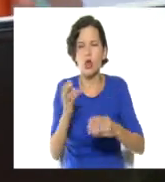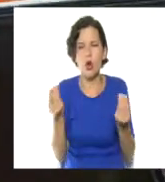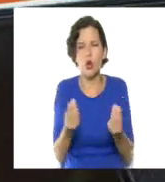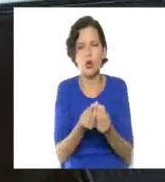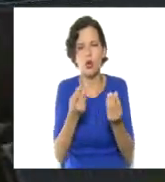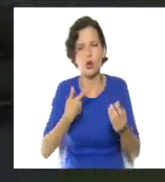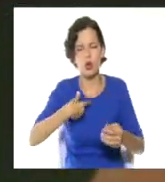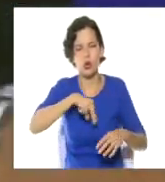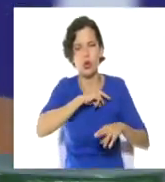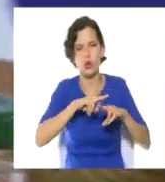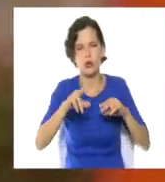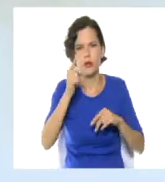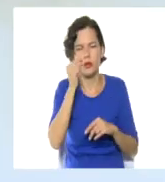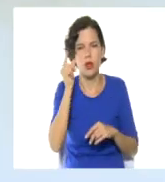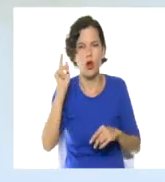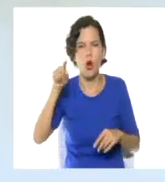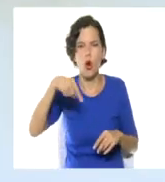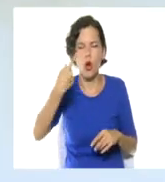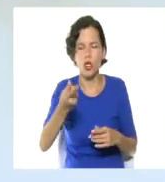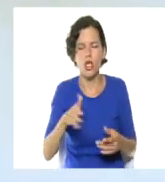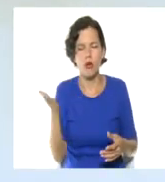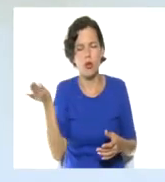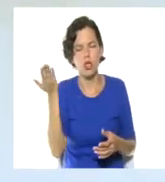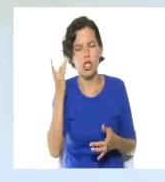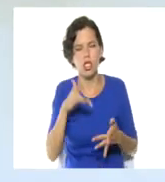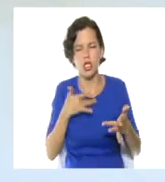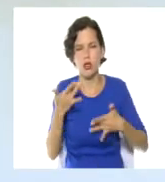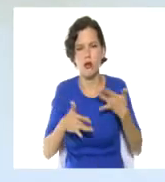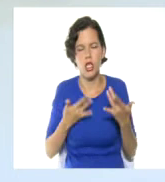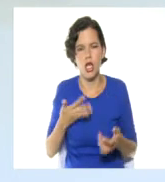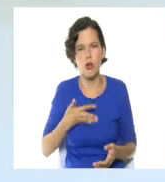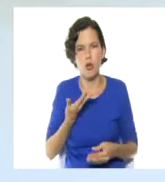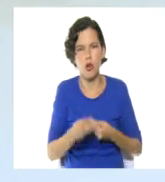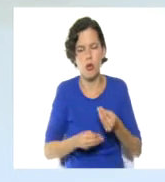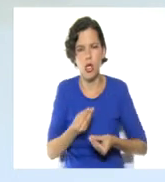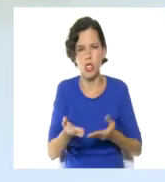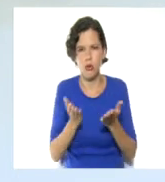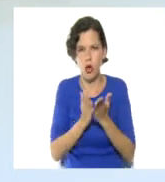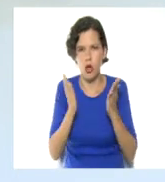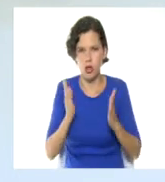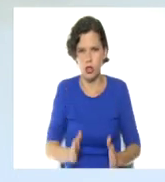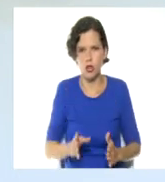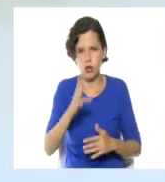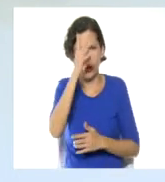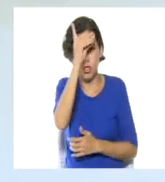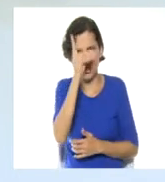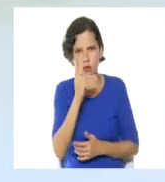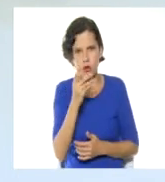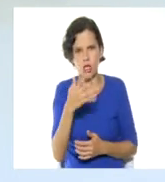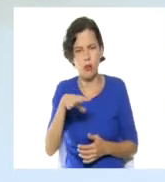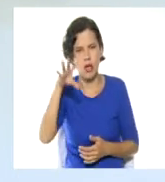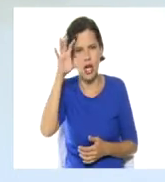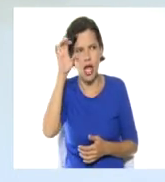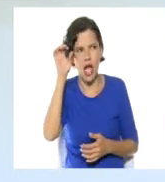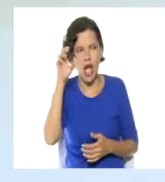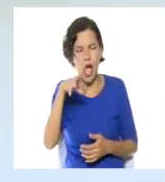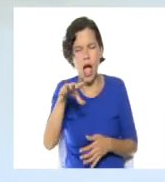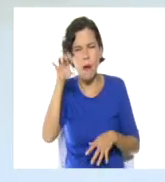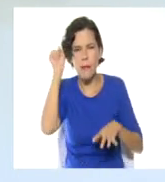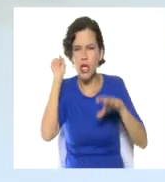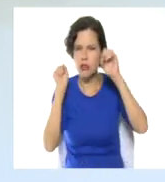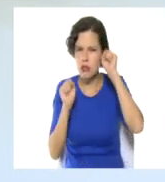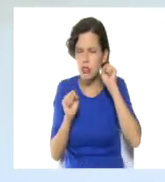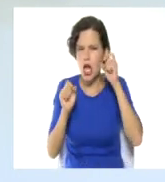con nuestras niñas. Otra importante actividad que podemos realizar para los estudiantes con dificultades para el aprendizaje es lo que